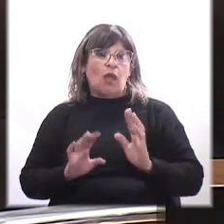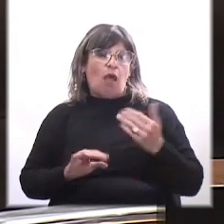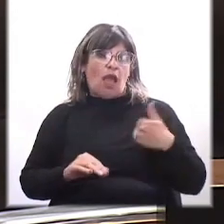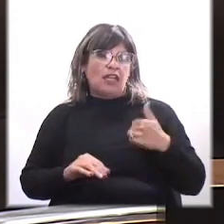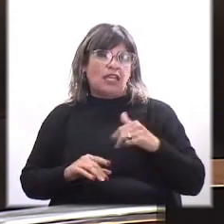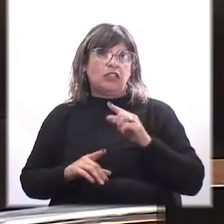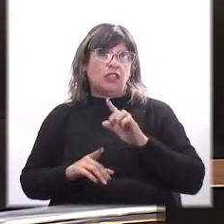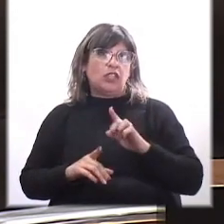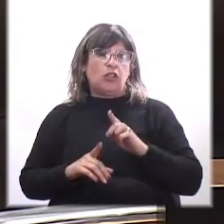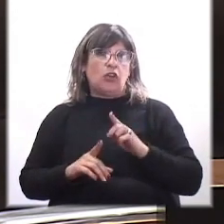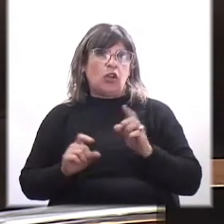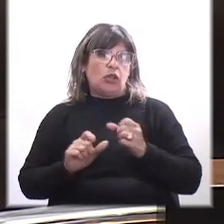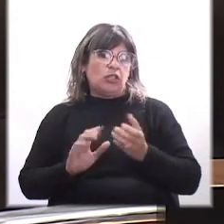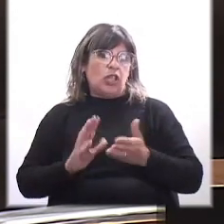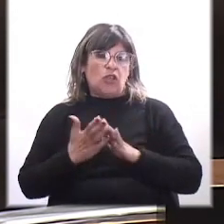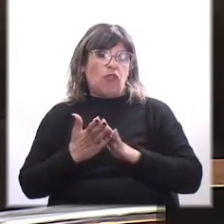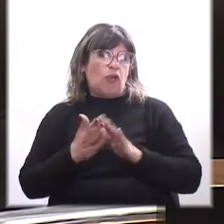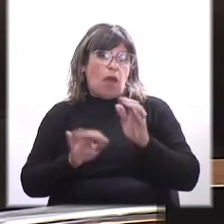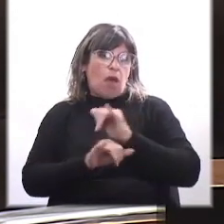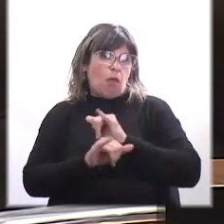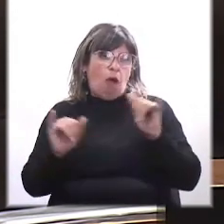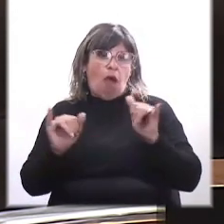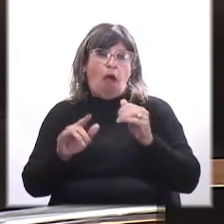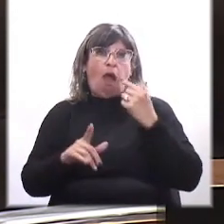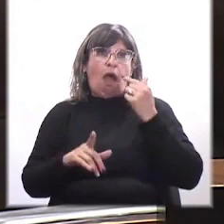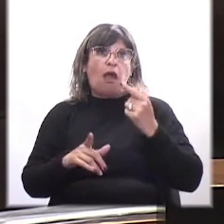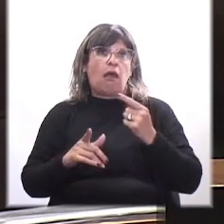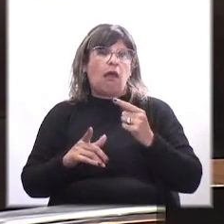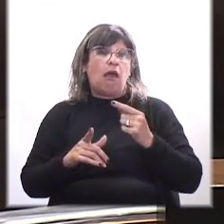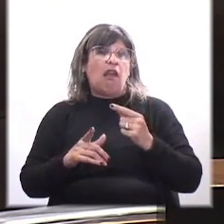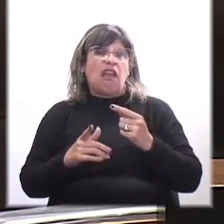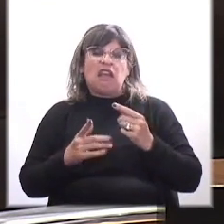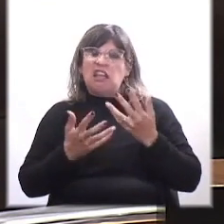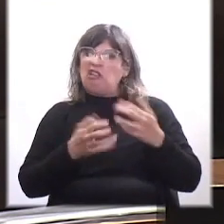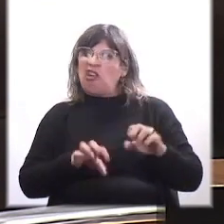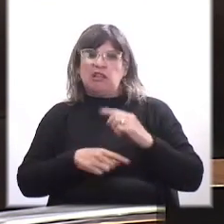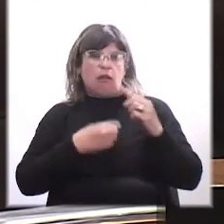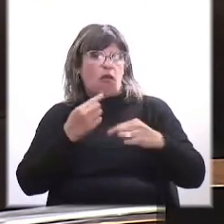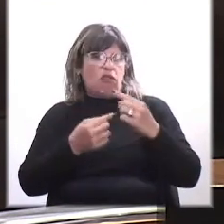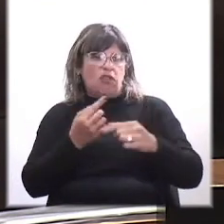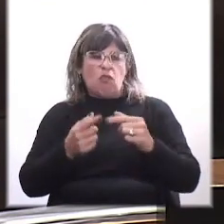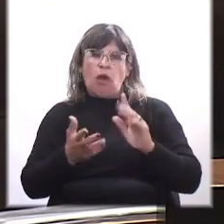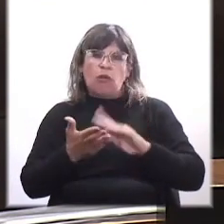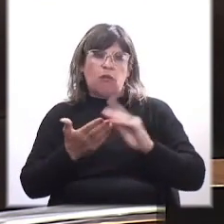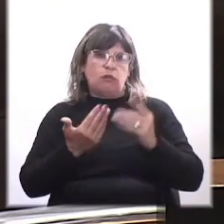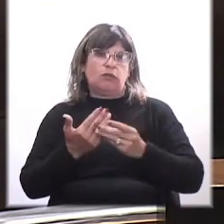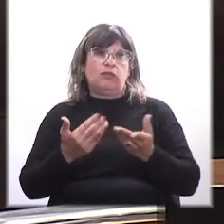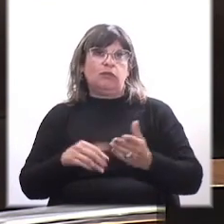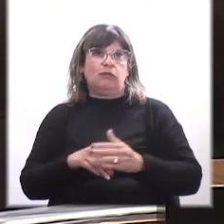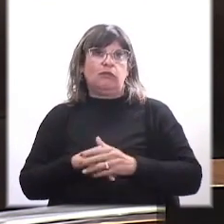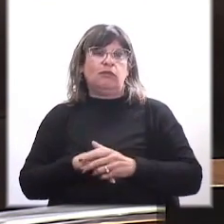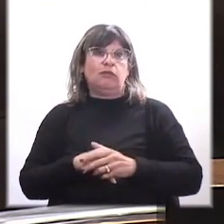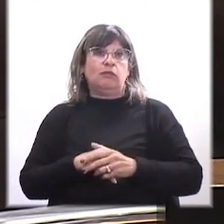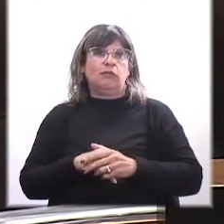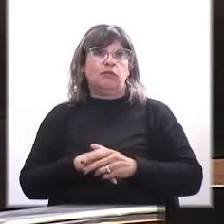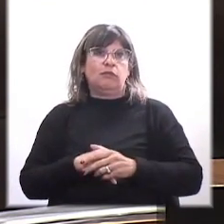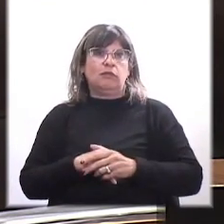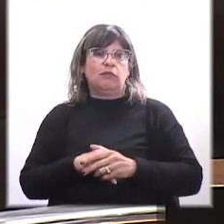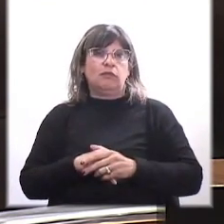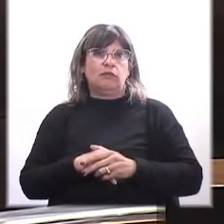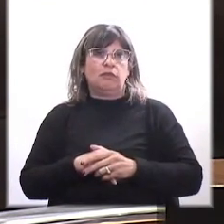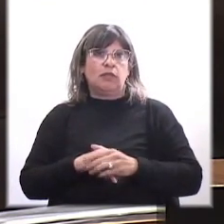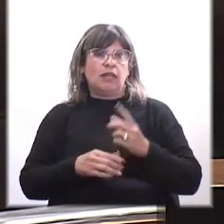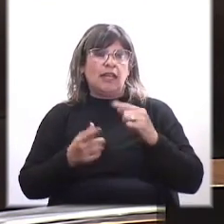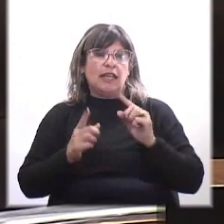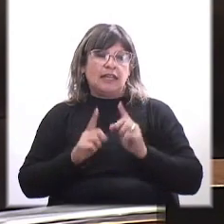Argentina lo hacía de forma publicitada, la intención de no continuar con el proyecto. Las